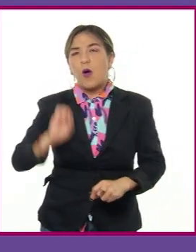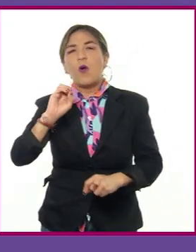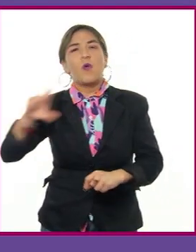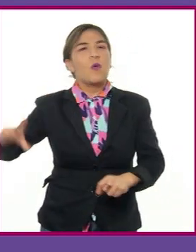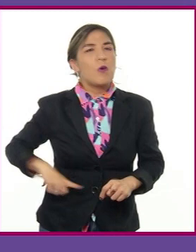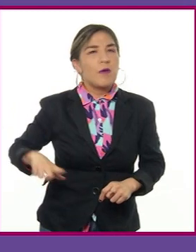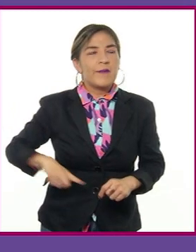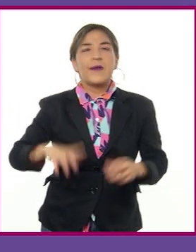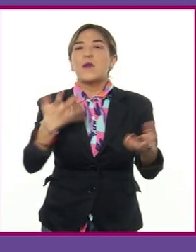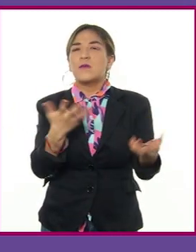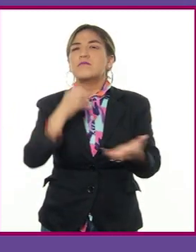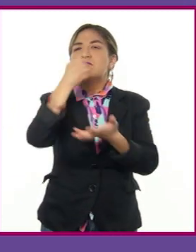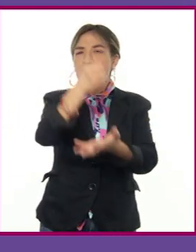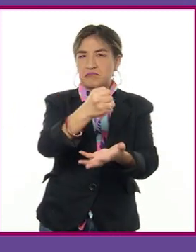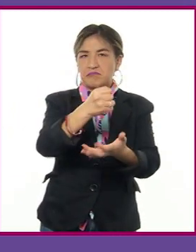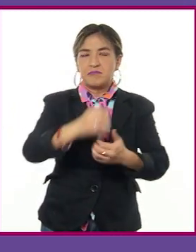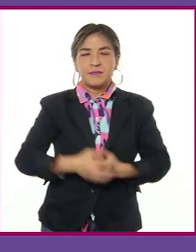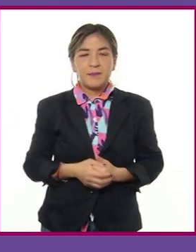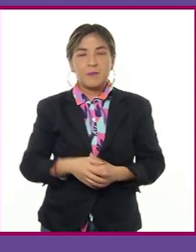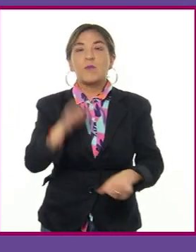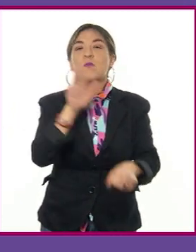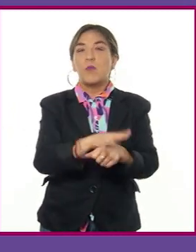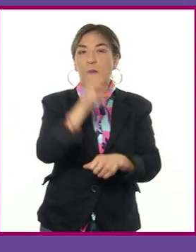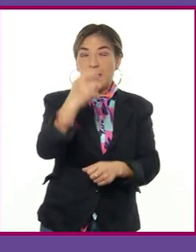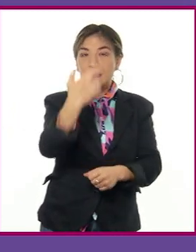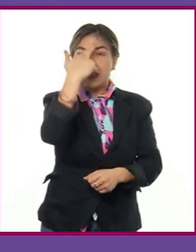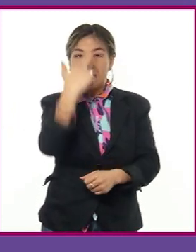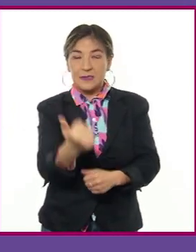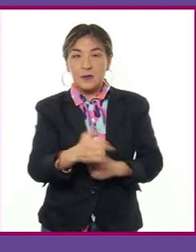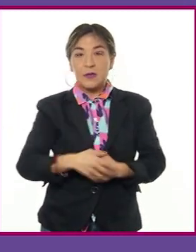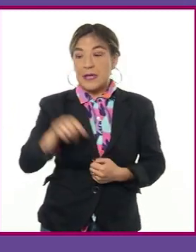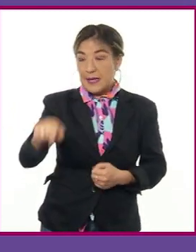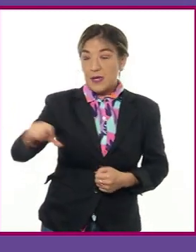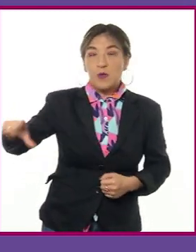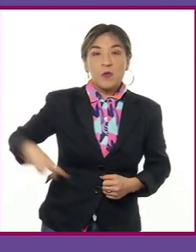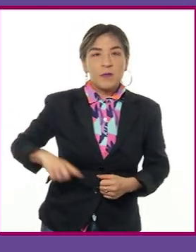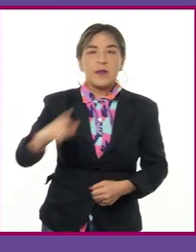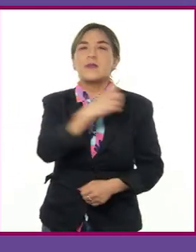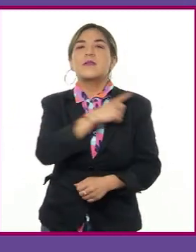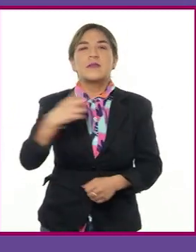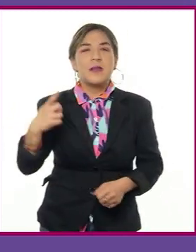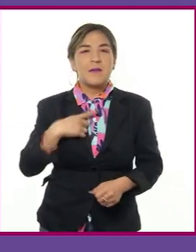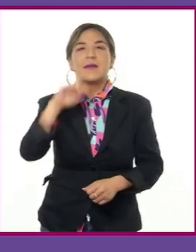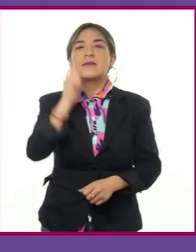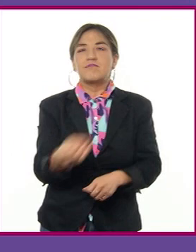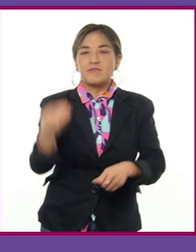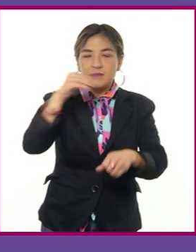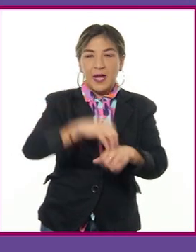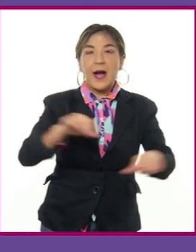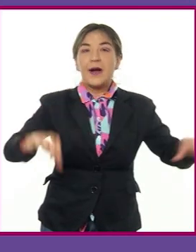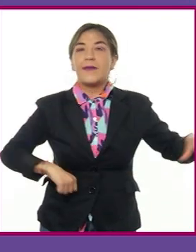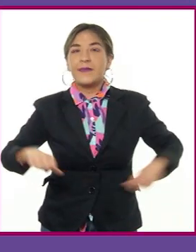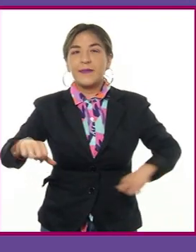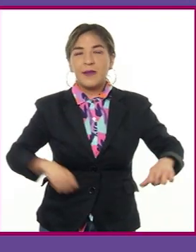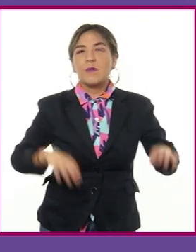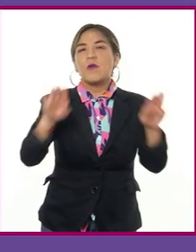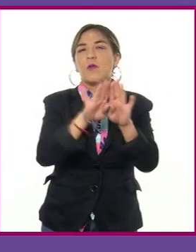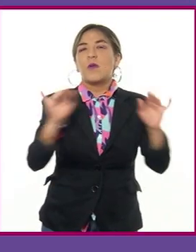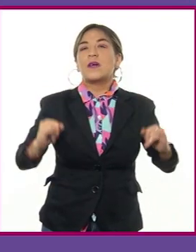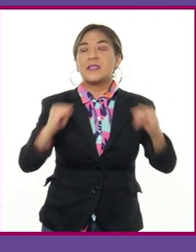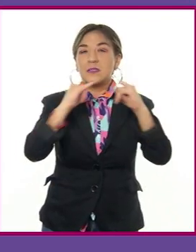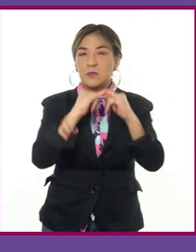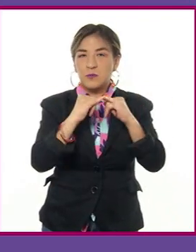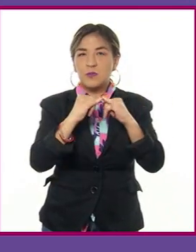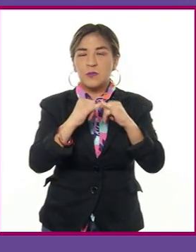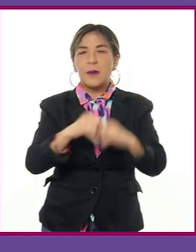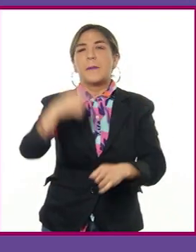específico. Por lo tanto, el Estado debe implementar mecanismos o instituciones